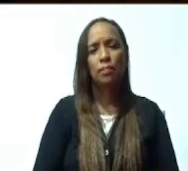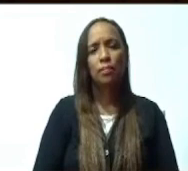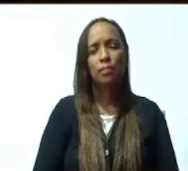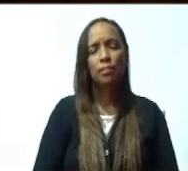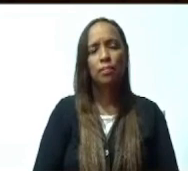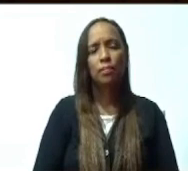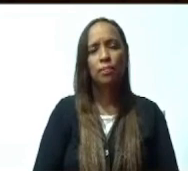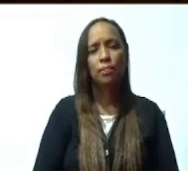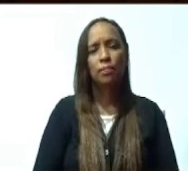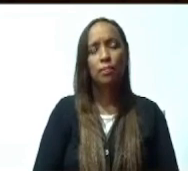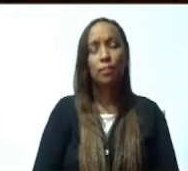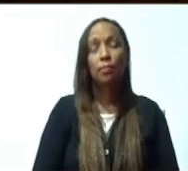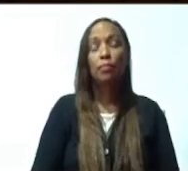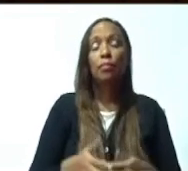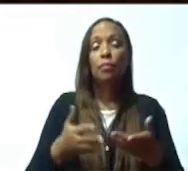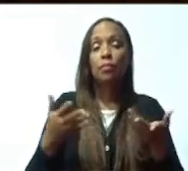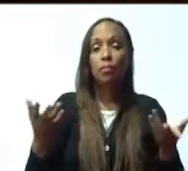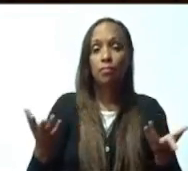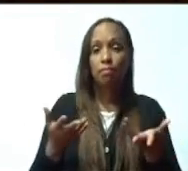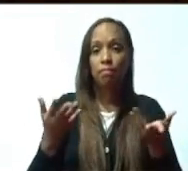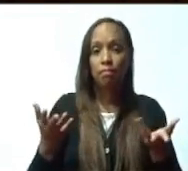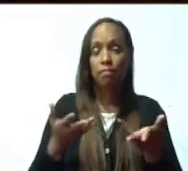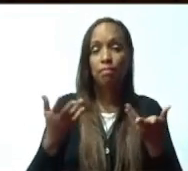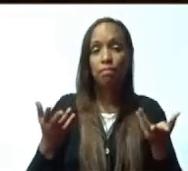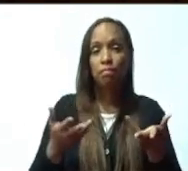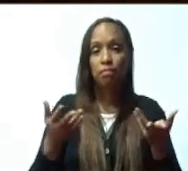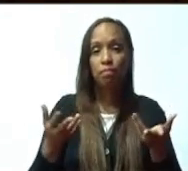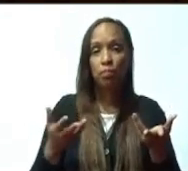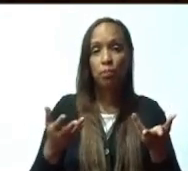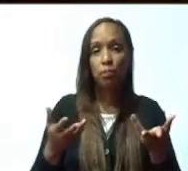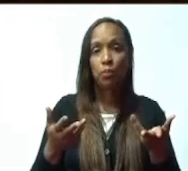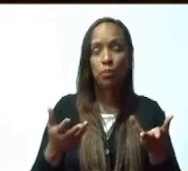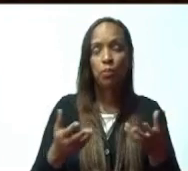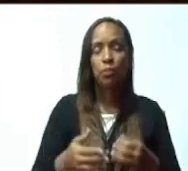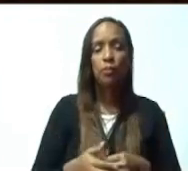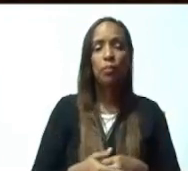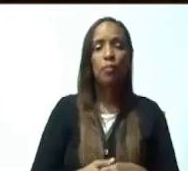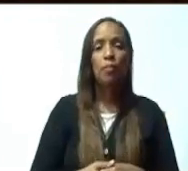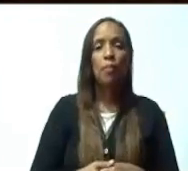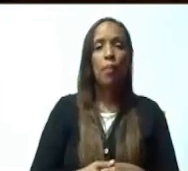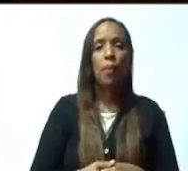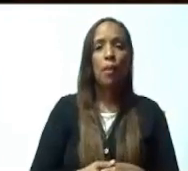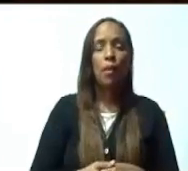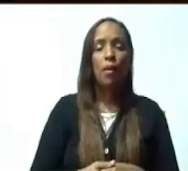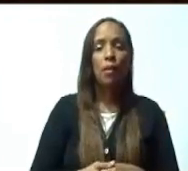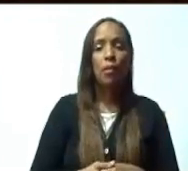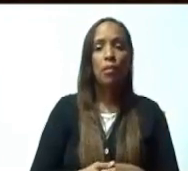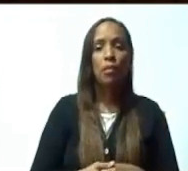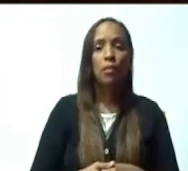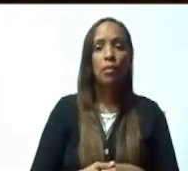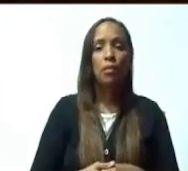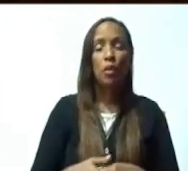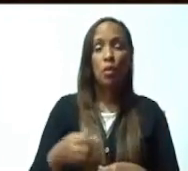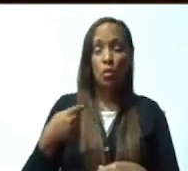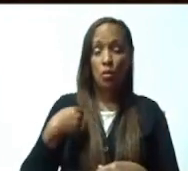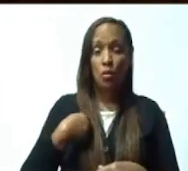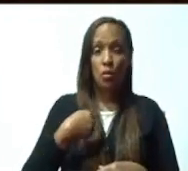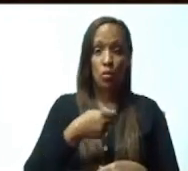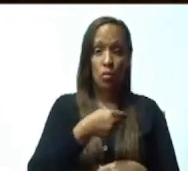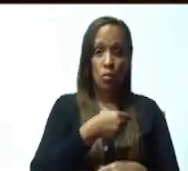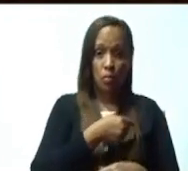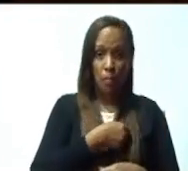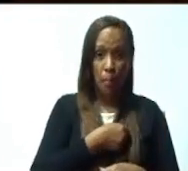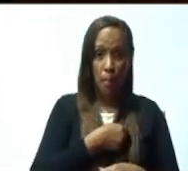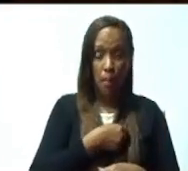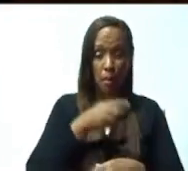de que cuándo vamos a terminar y cómo vamos a controlar al Poder Ejecutivo que esté cogiendo prestado para pagar